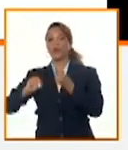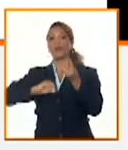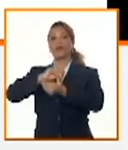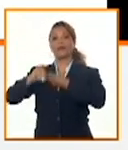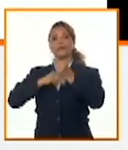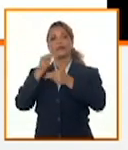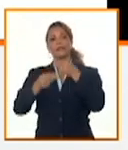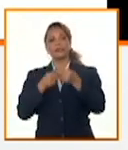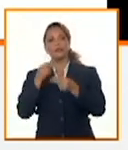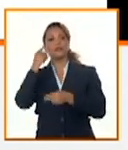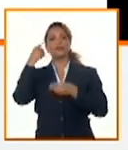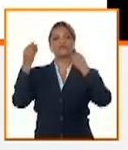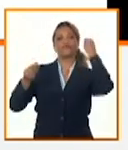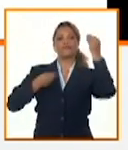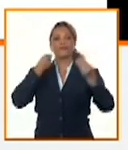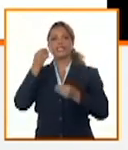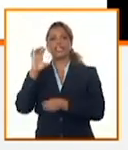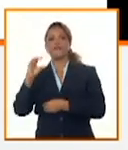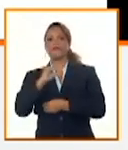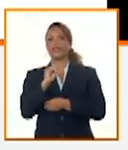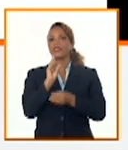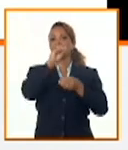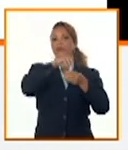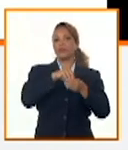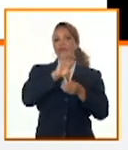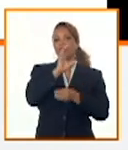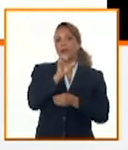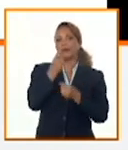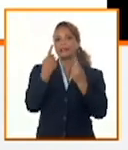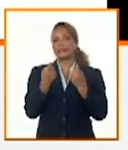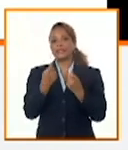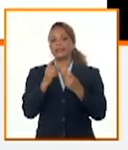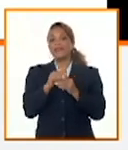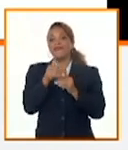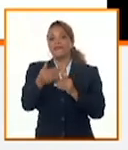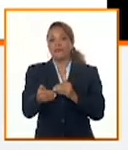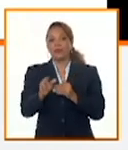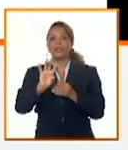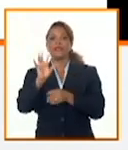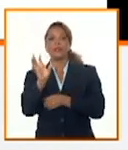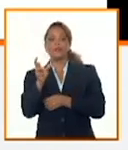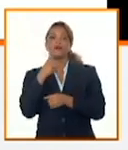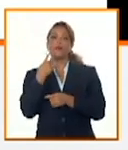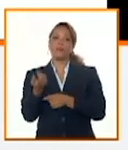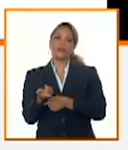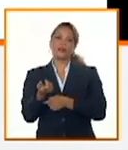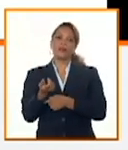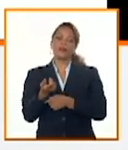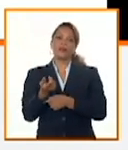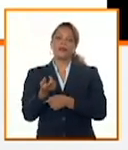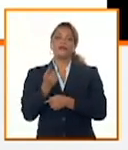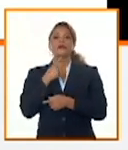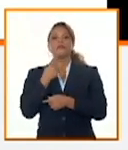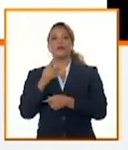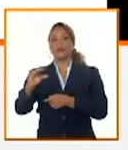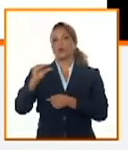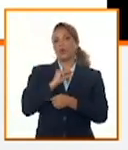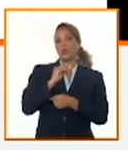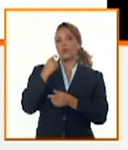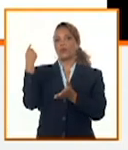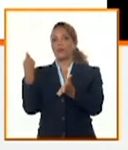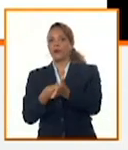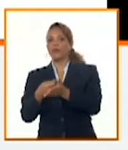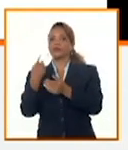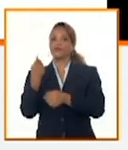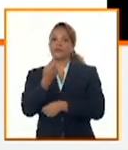calculamos Cuál es el efectivo que se requiere exista fuera del banco para garantizar el flujo de cobros y que